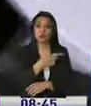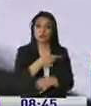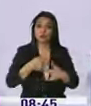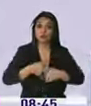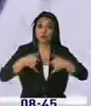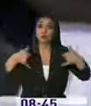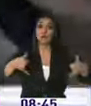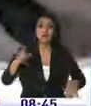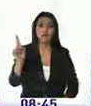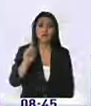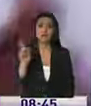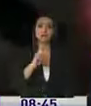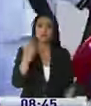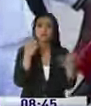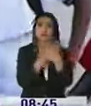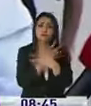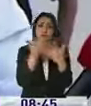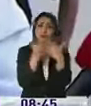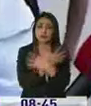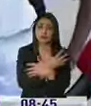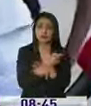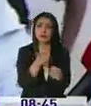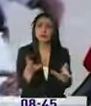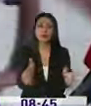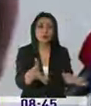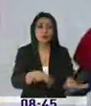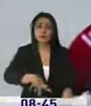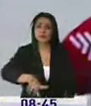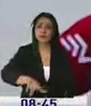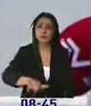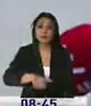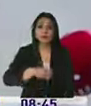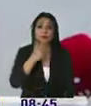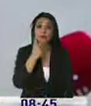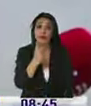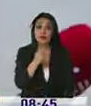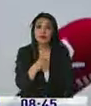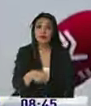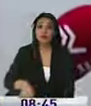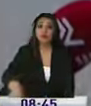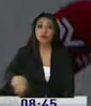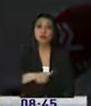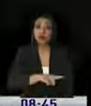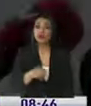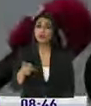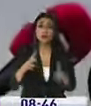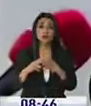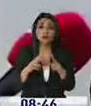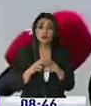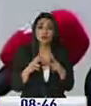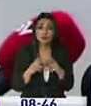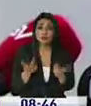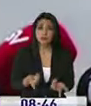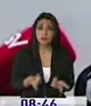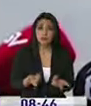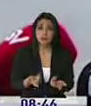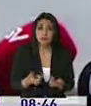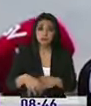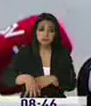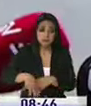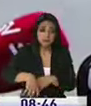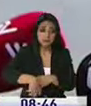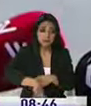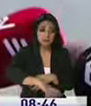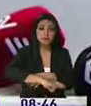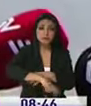se trataba de una confusión. Ahí no hay nada robado. Aquí, como usted puede ver, aquí todo el mundo nos conoce. Solamente habían partes, accesorios